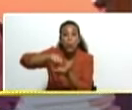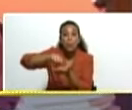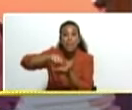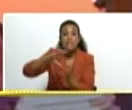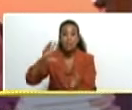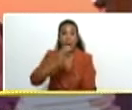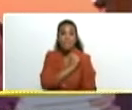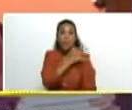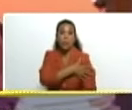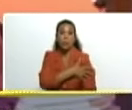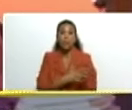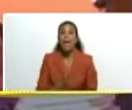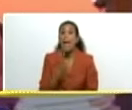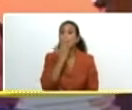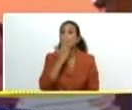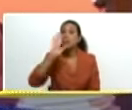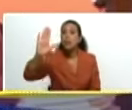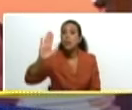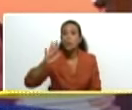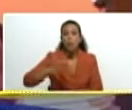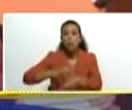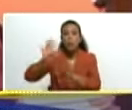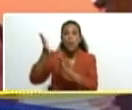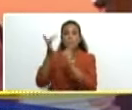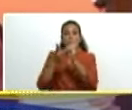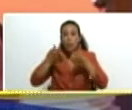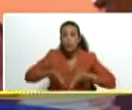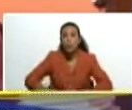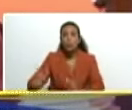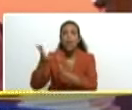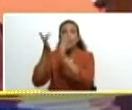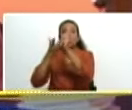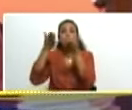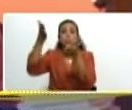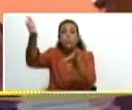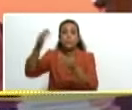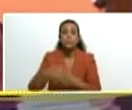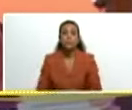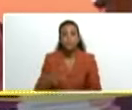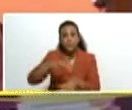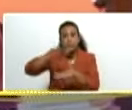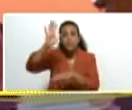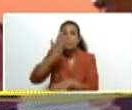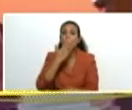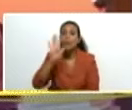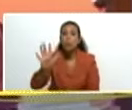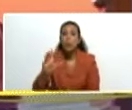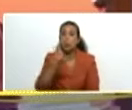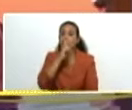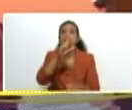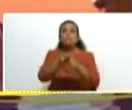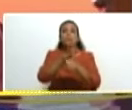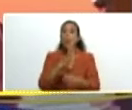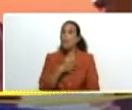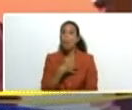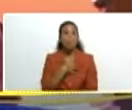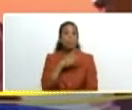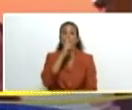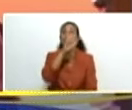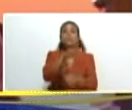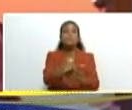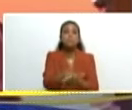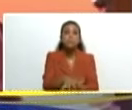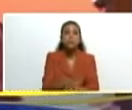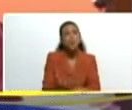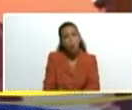Palestina en Jerusalén, tierra sagrada, Jerusalén del Este. No podemos callar. Yo